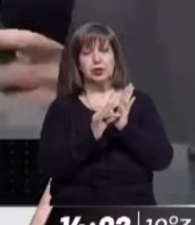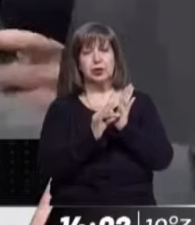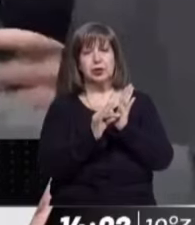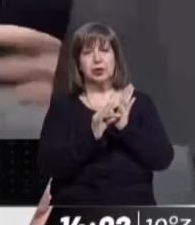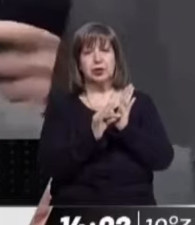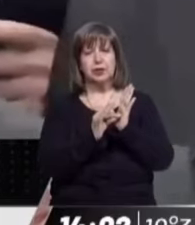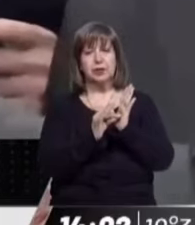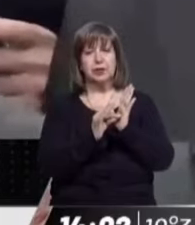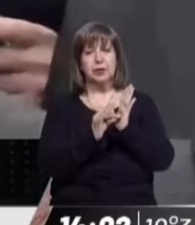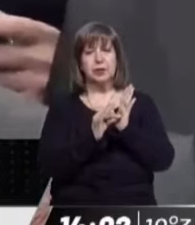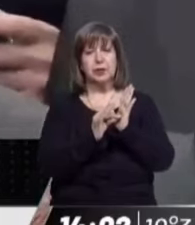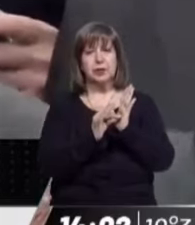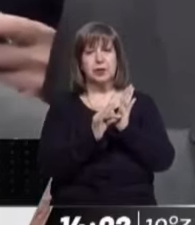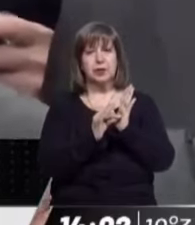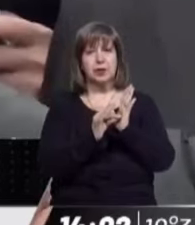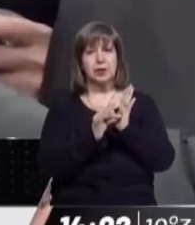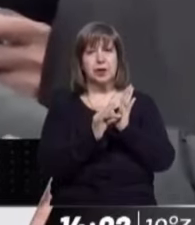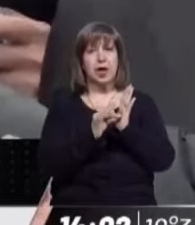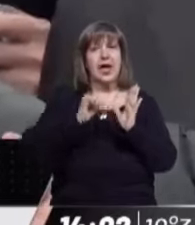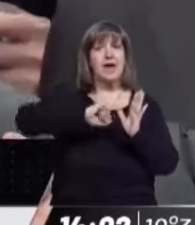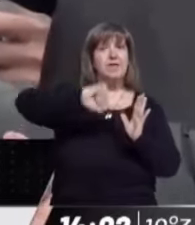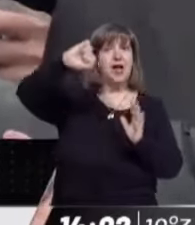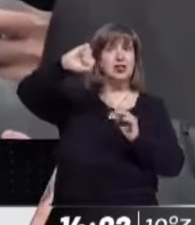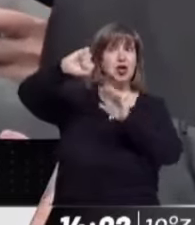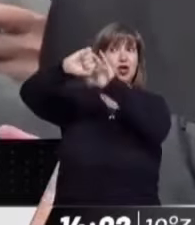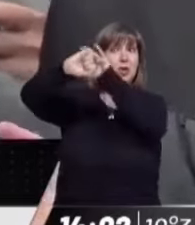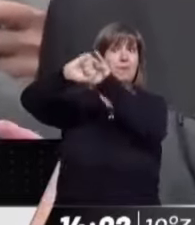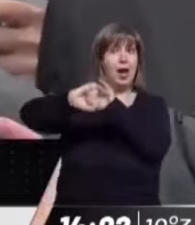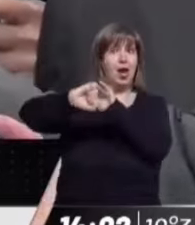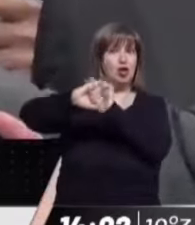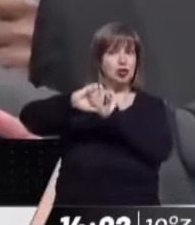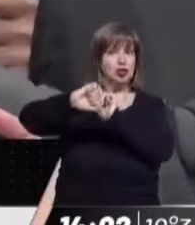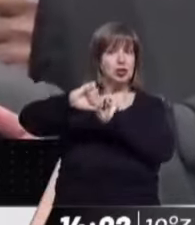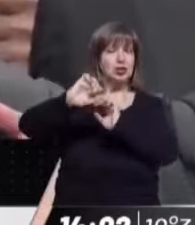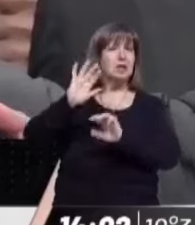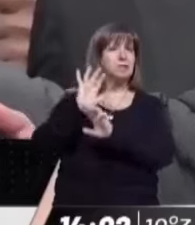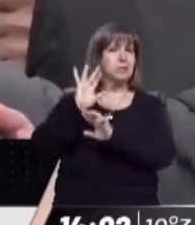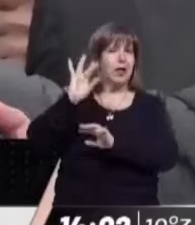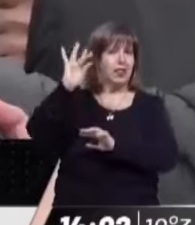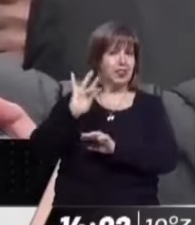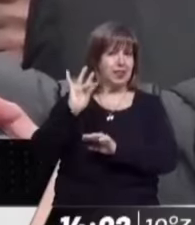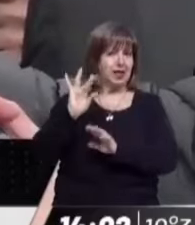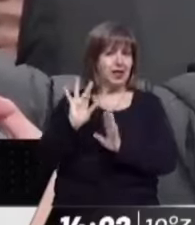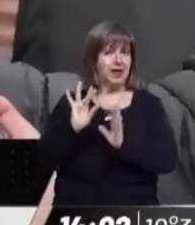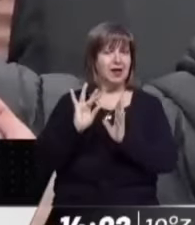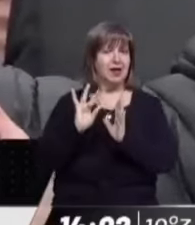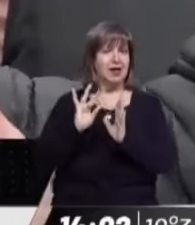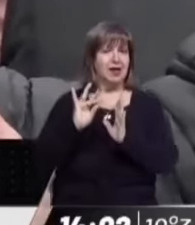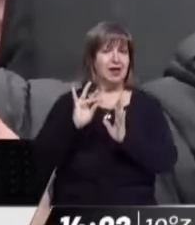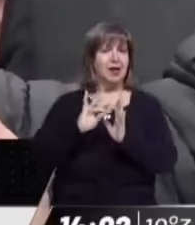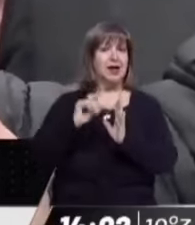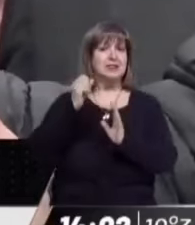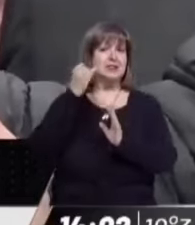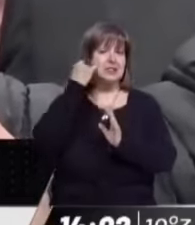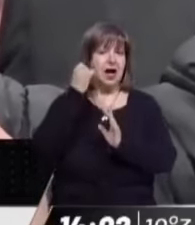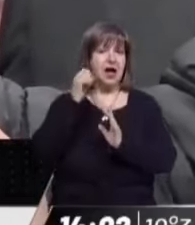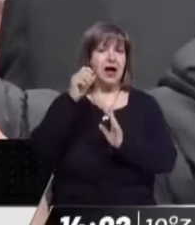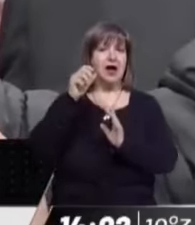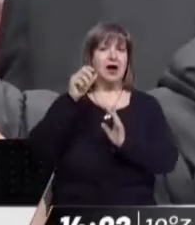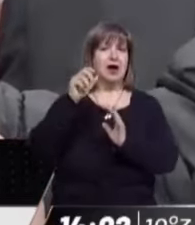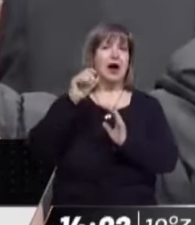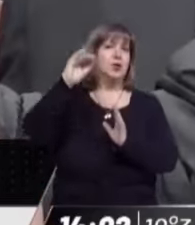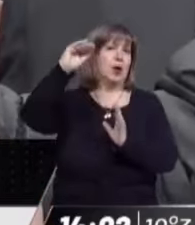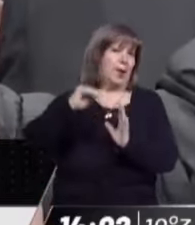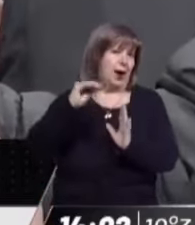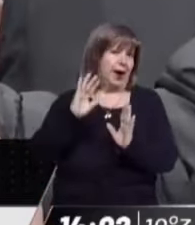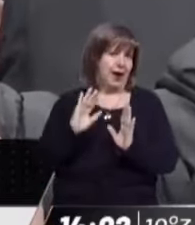hay una baja sensible de la inflación, muy sensible, se ha vuelto al dígito, hay una